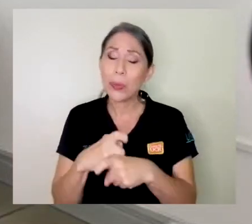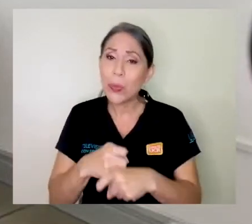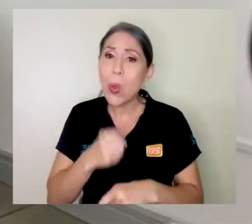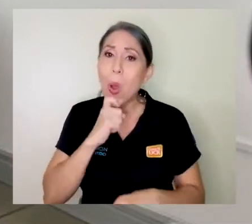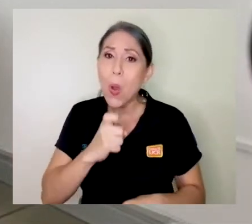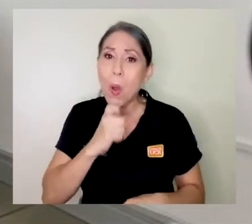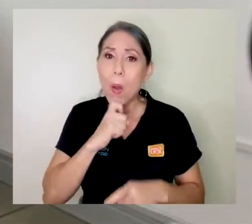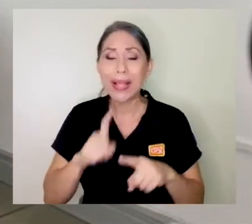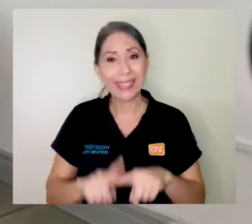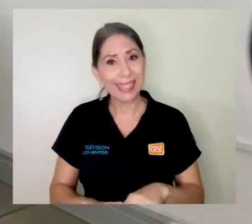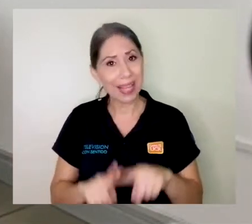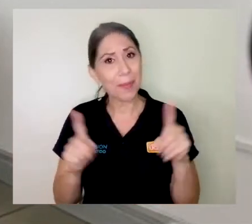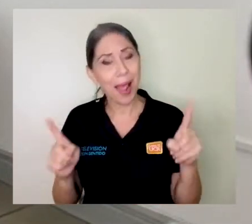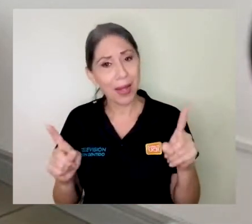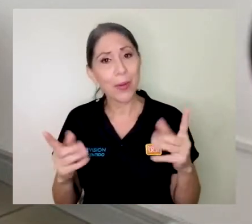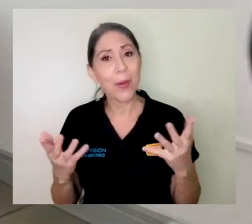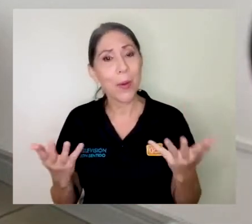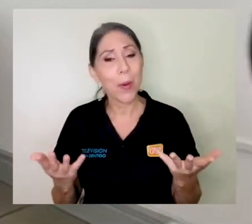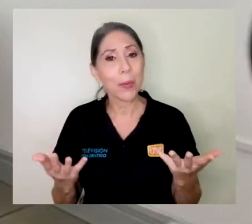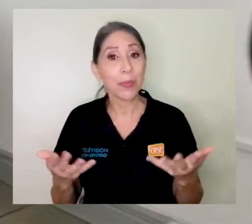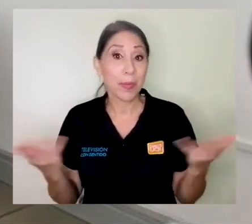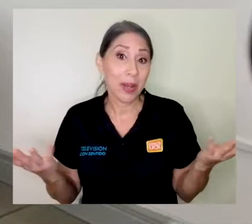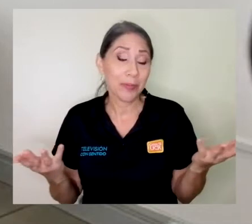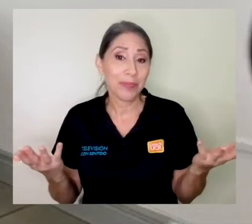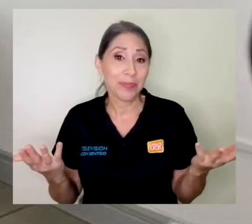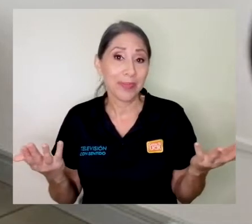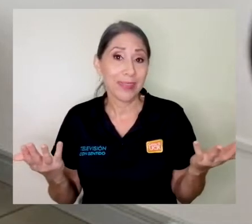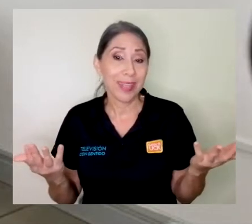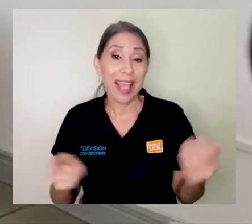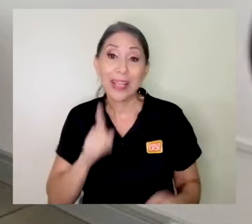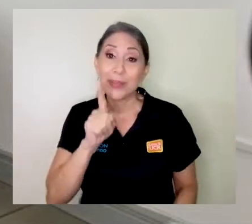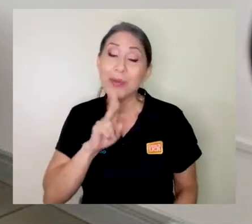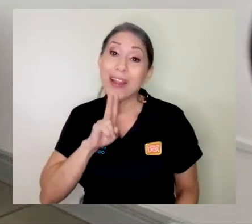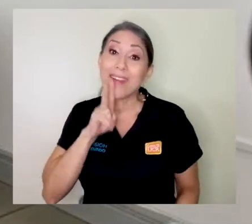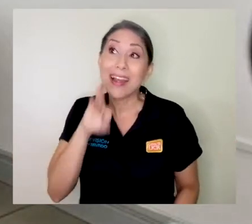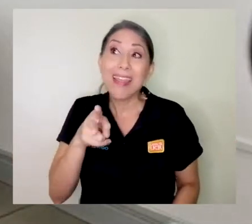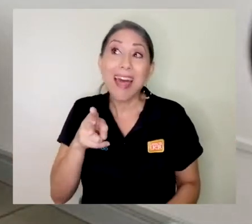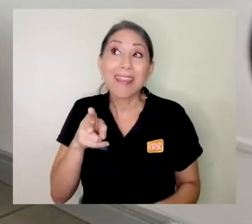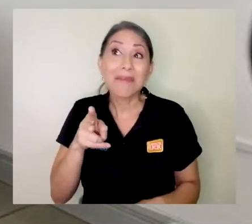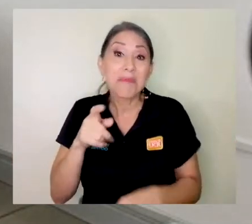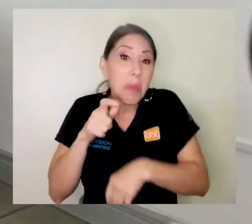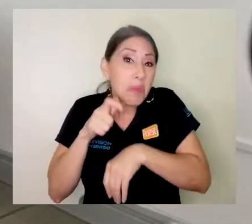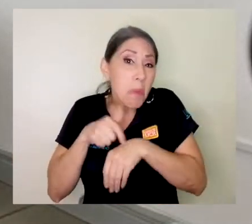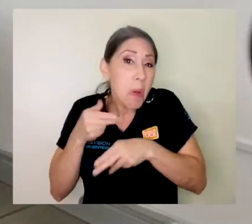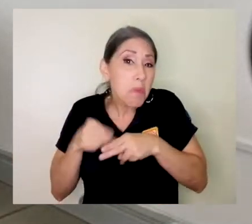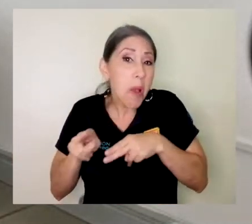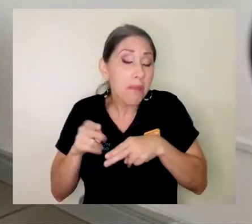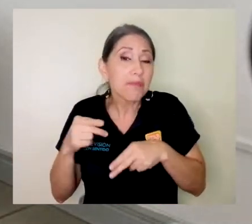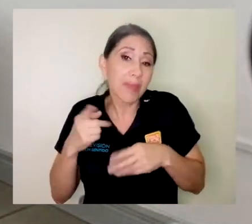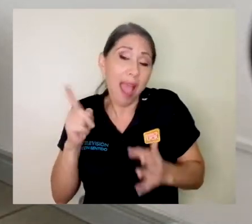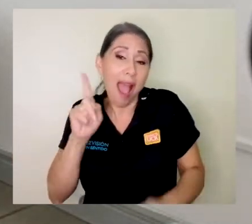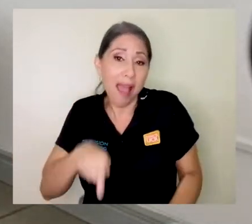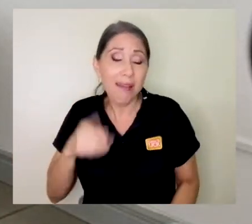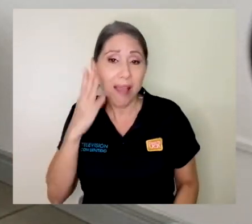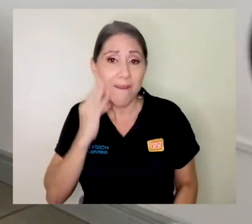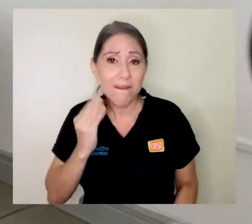¿verdad? Sin embargo, bueno, es una realidad temporal que hay que